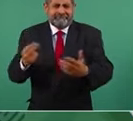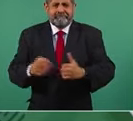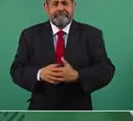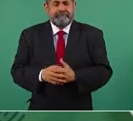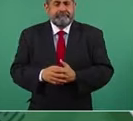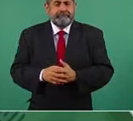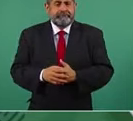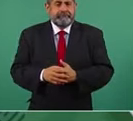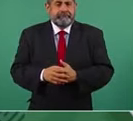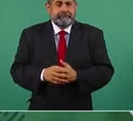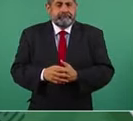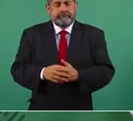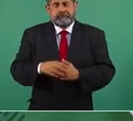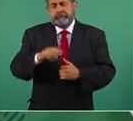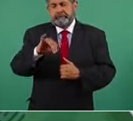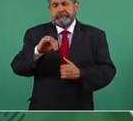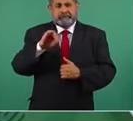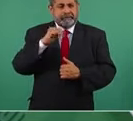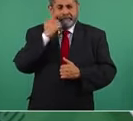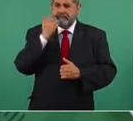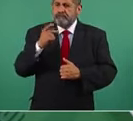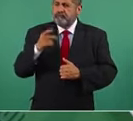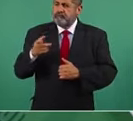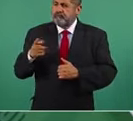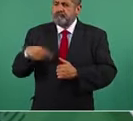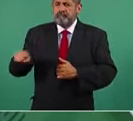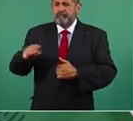Si queremos una clase media,